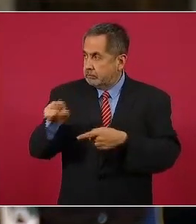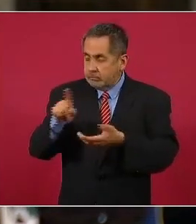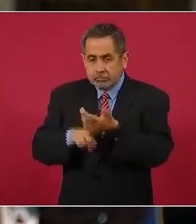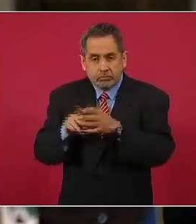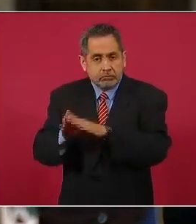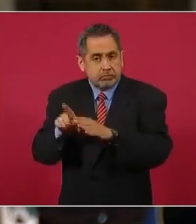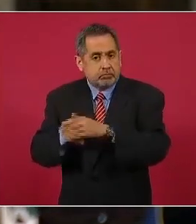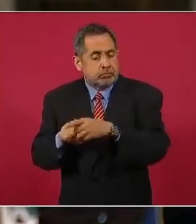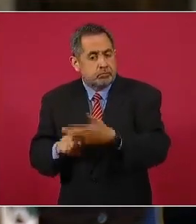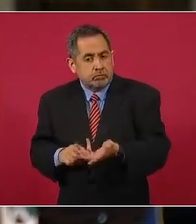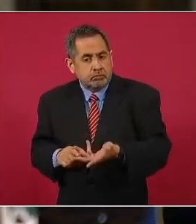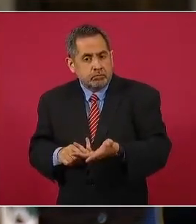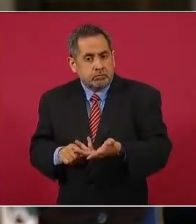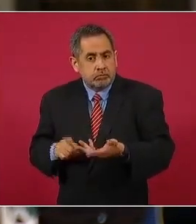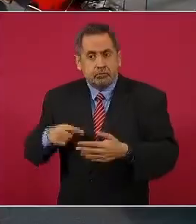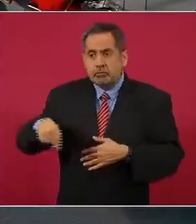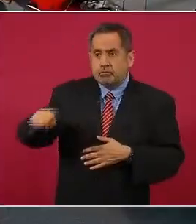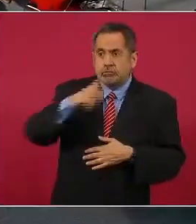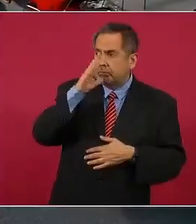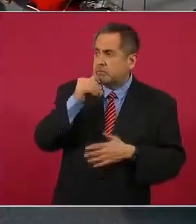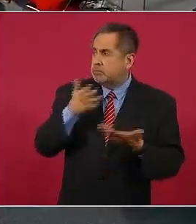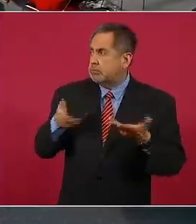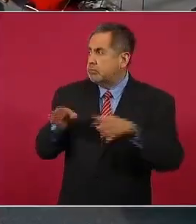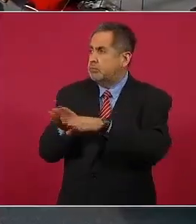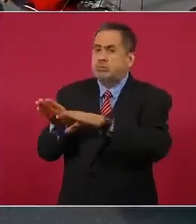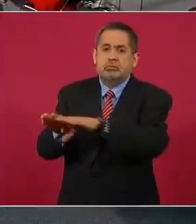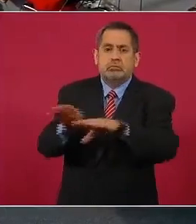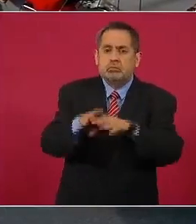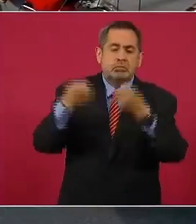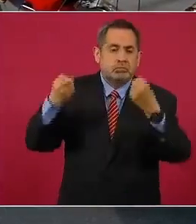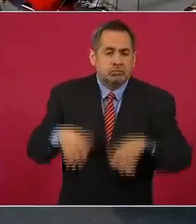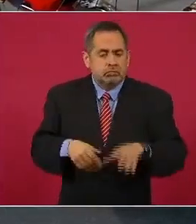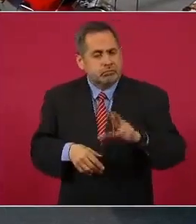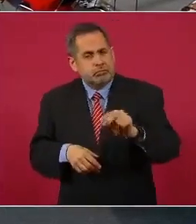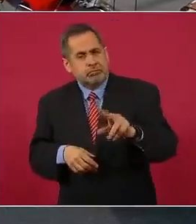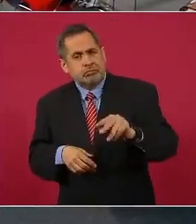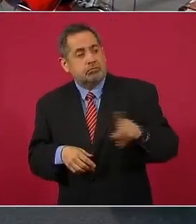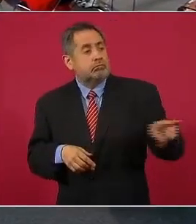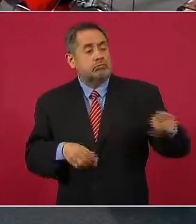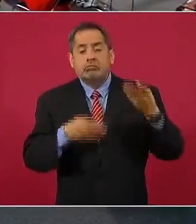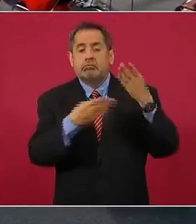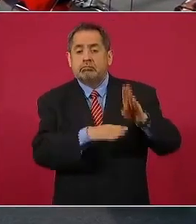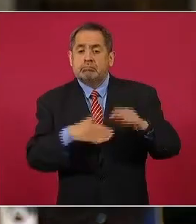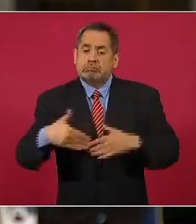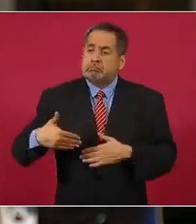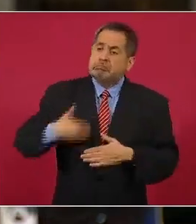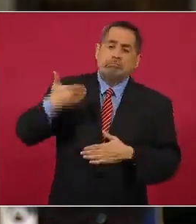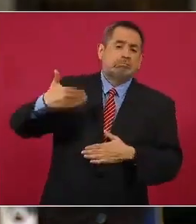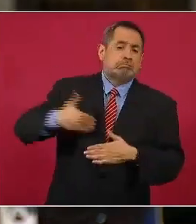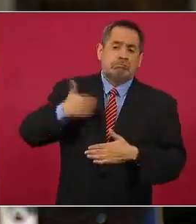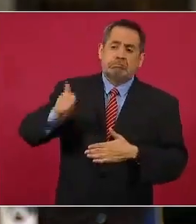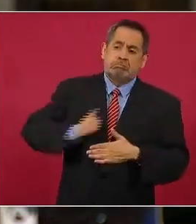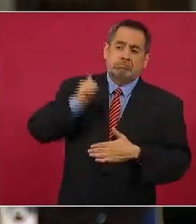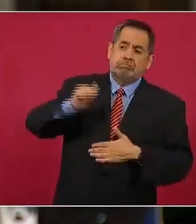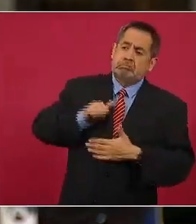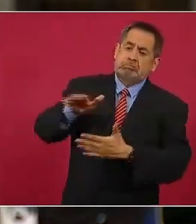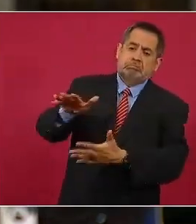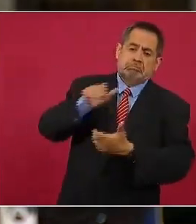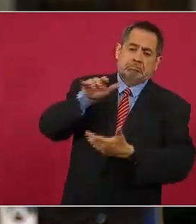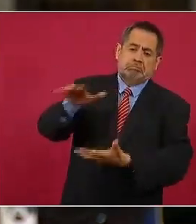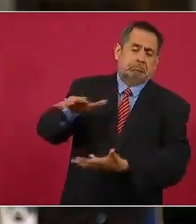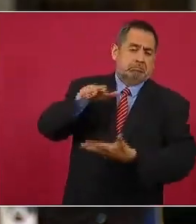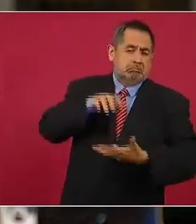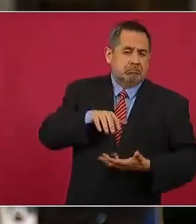en México no estamos para cerrar empresas, presidente, y permitir que los bancos sigan teniendo pues grandes ganancias. El año